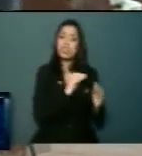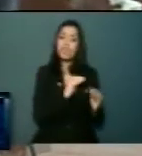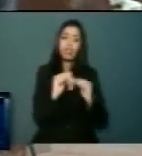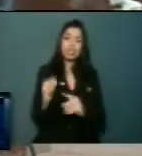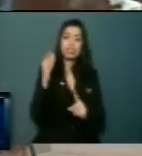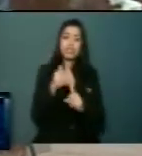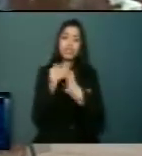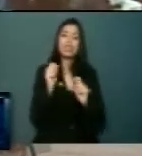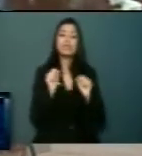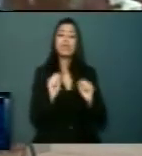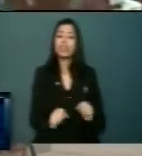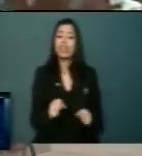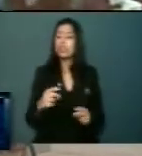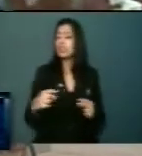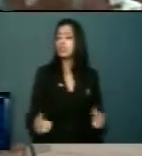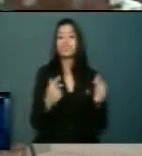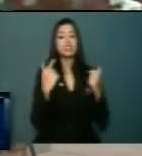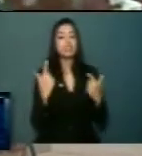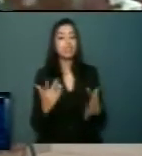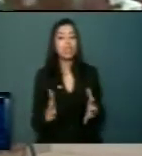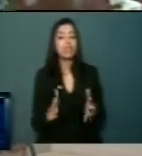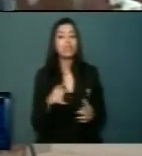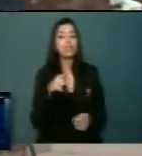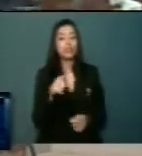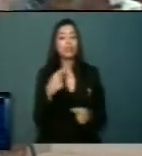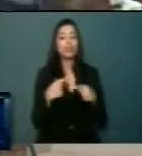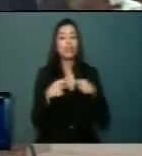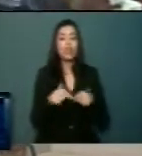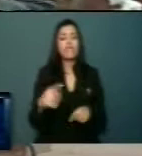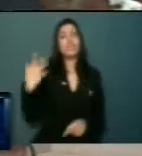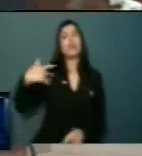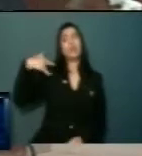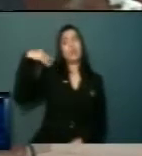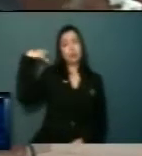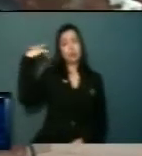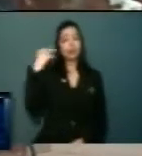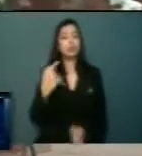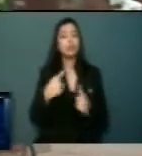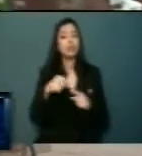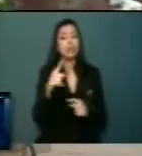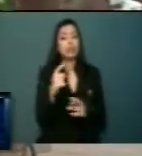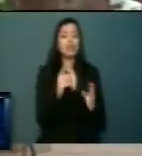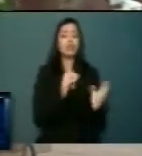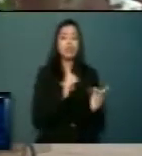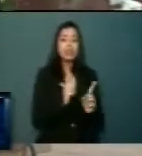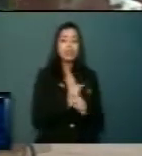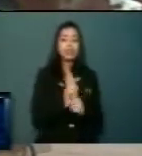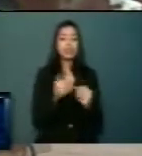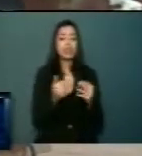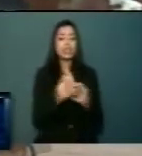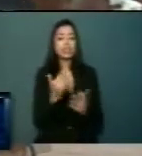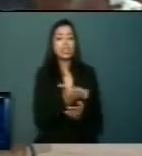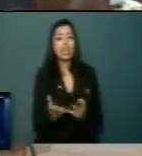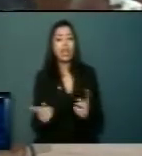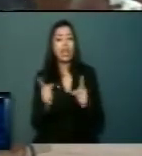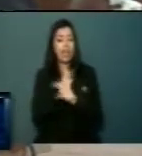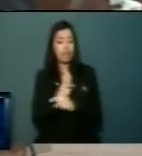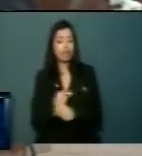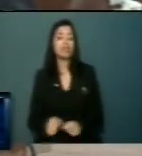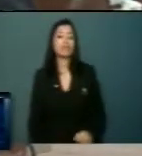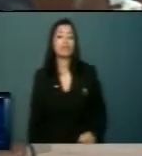conseguir de una buena vez la todavía por mucho pendiente transición de verdaderos cambios.